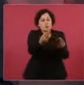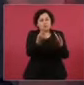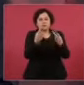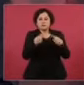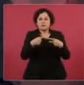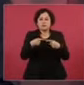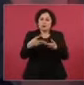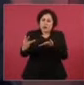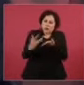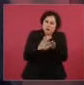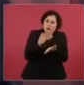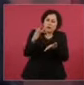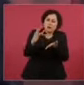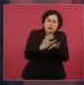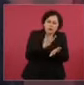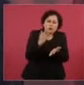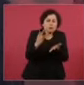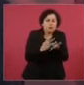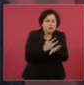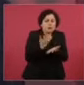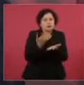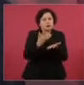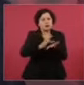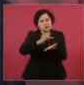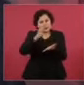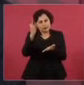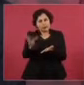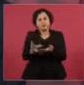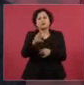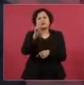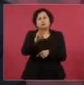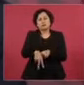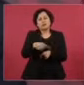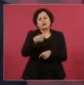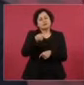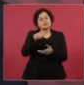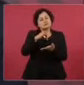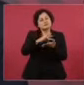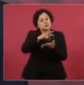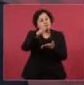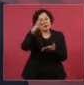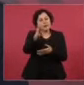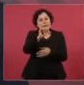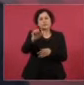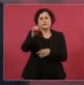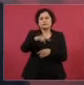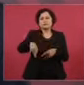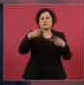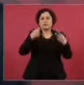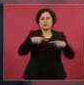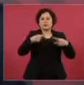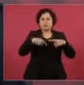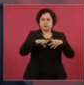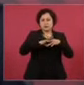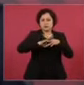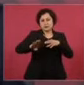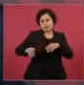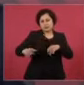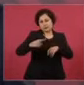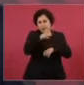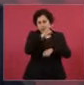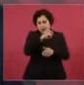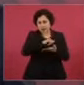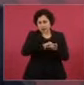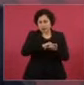solidaridad. Le agradezco a nuestros paisanos migrantes de Nueva York